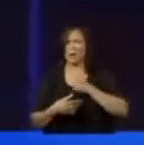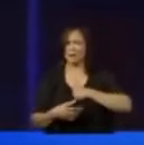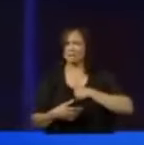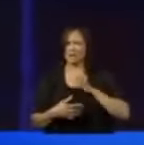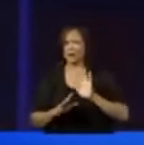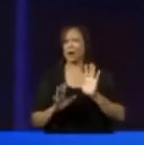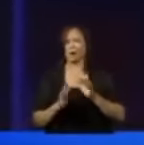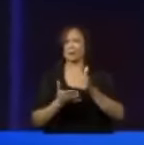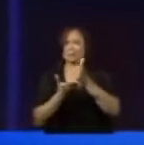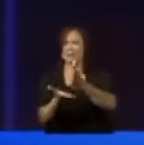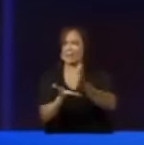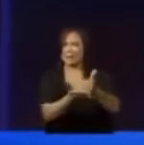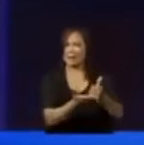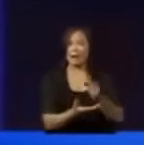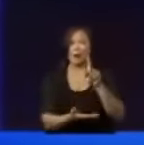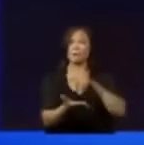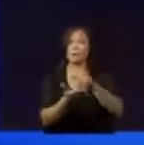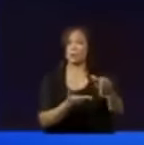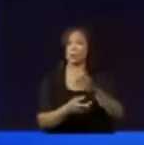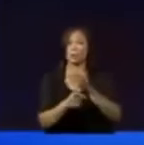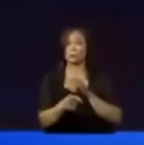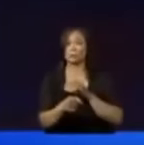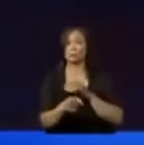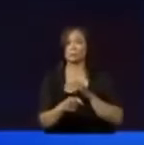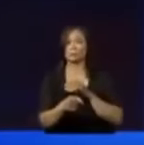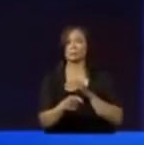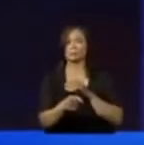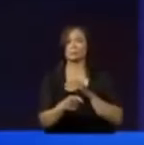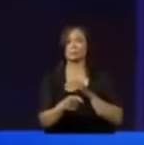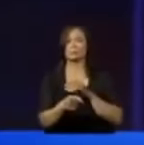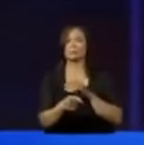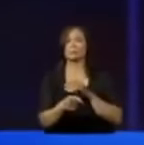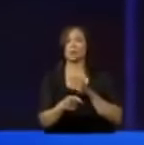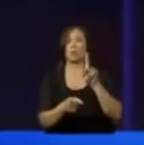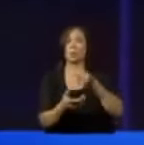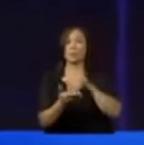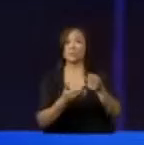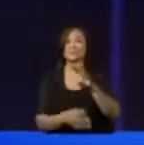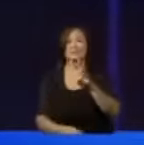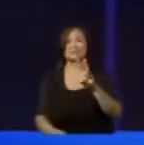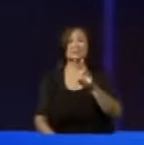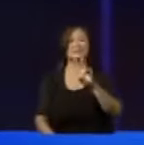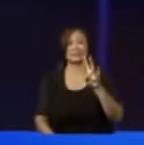darle esas ayudas a un millón, a cerca de